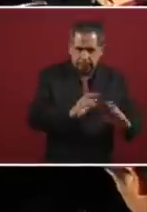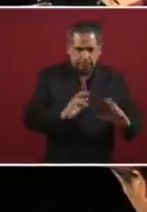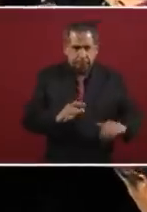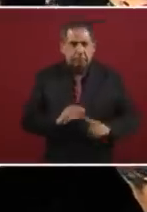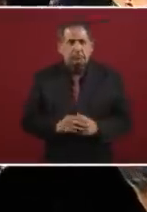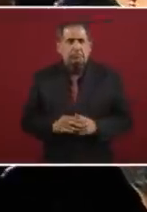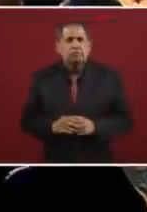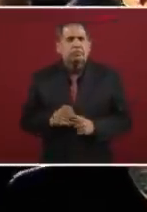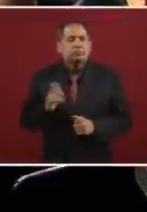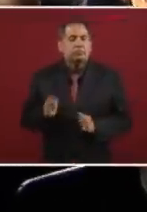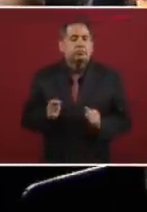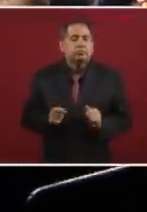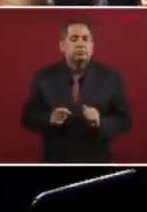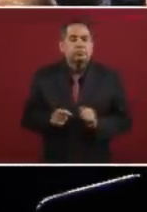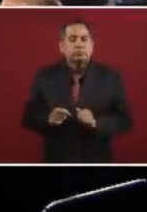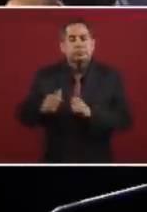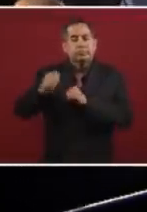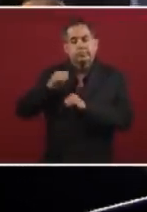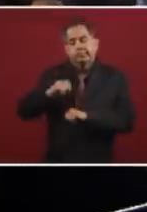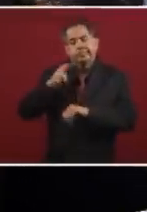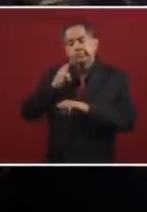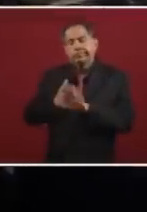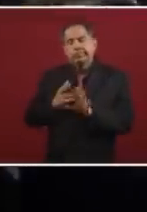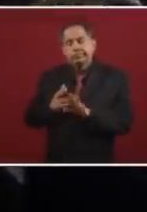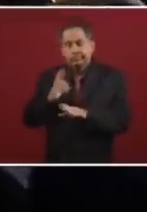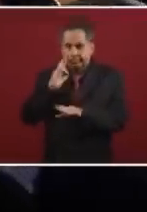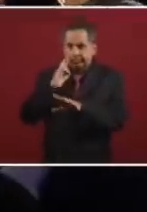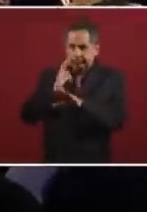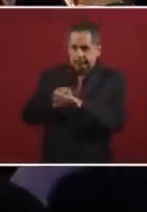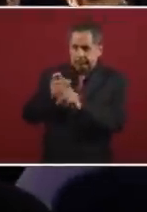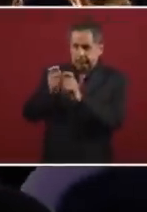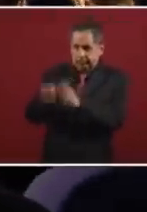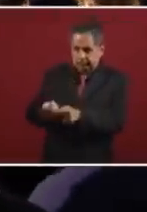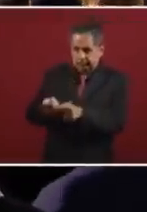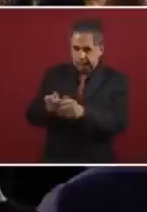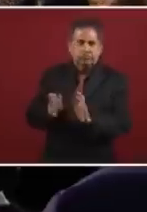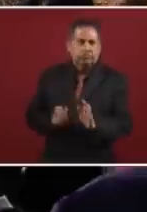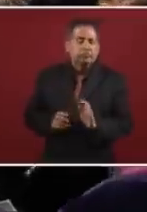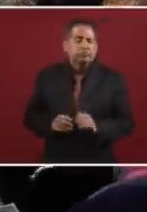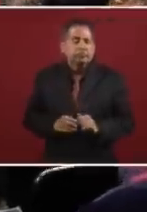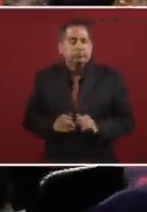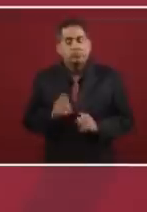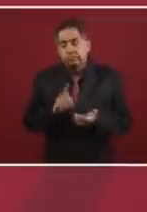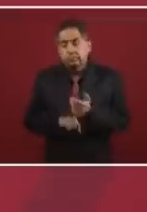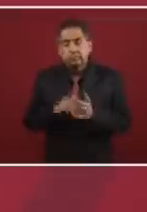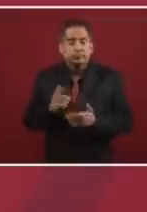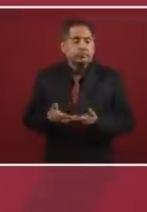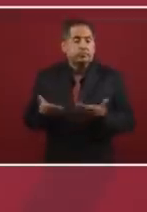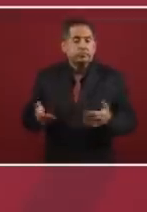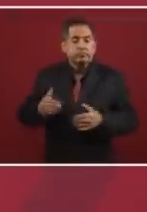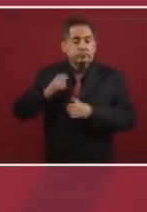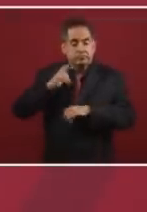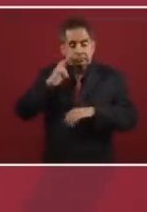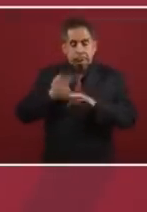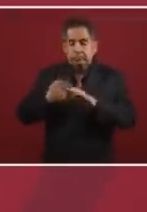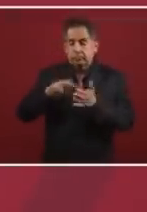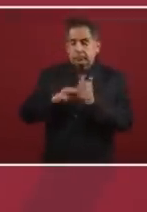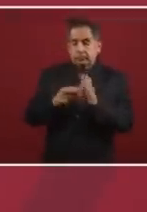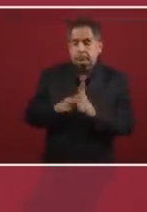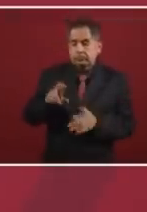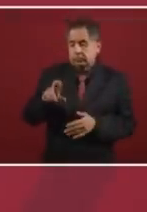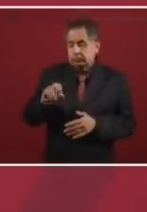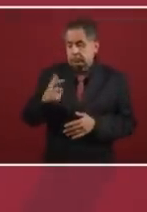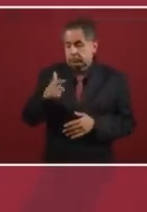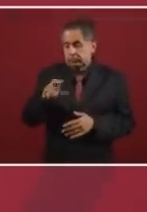que no son cargos sino encargos en este caso es el arquitecto rogelio